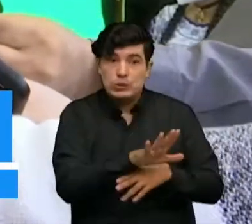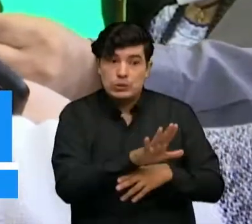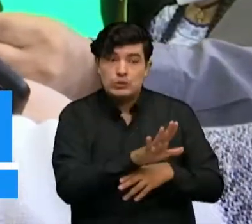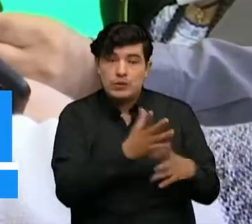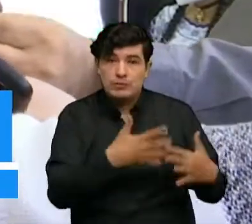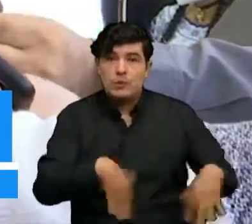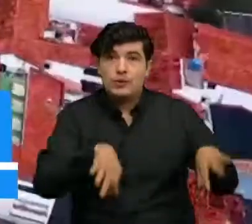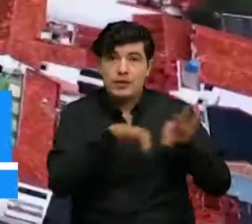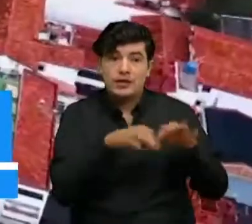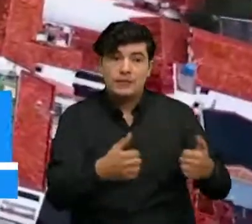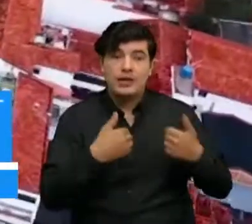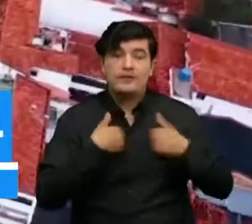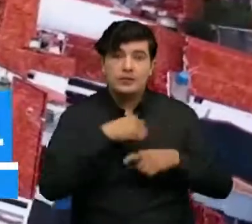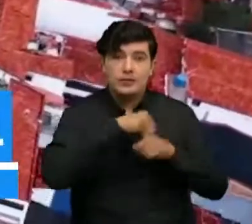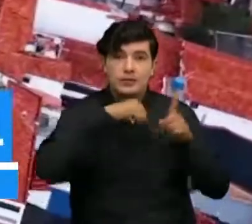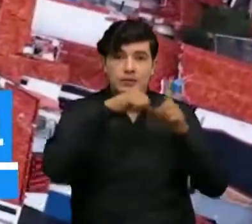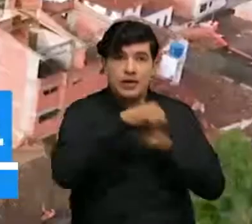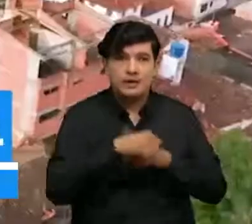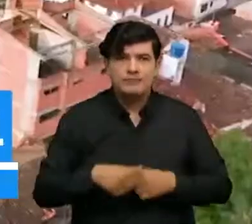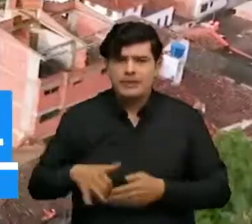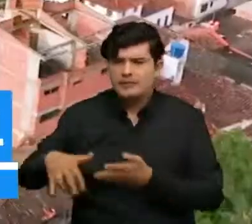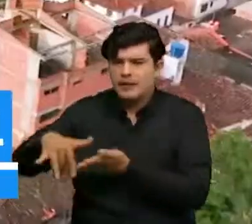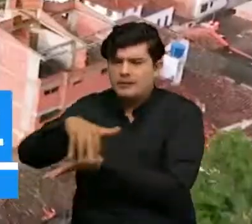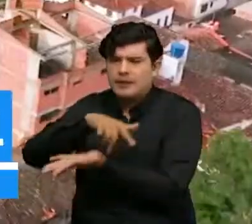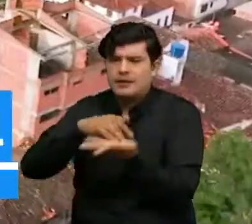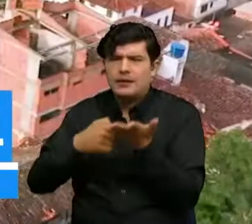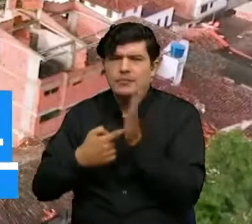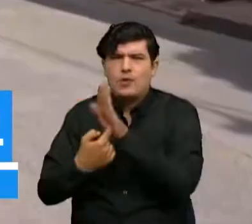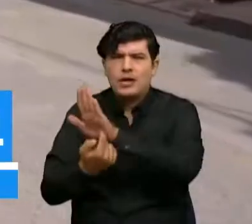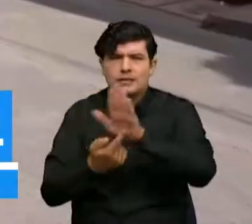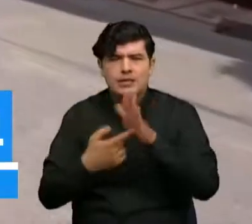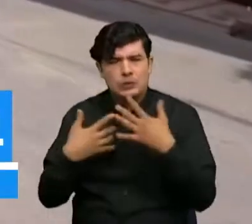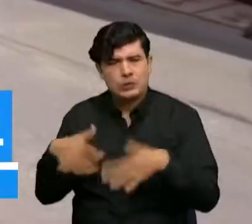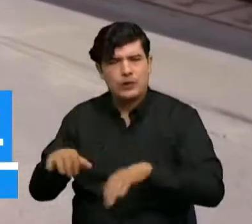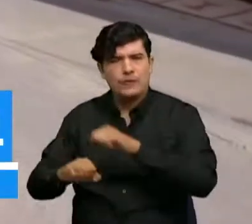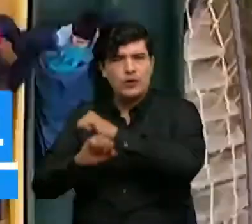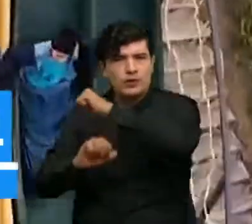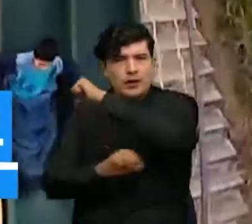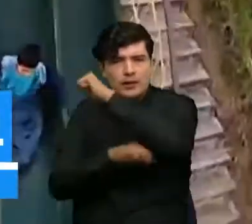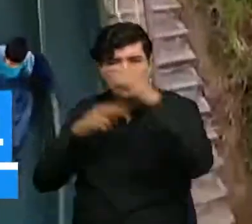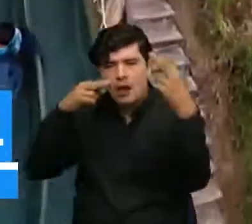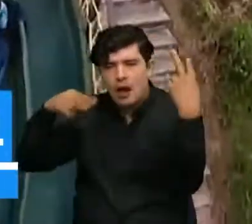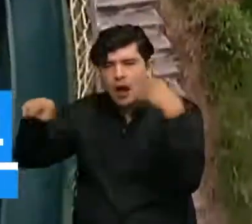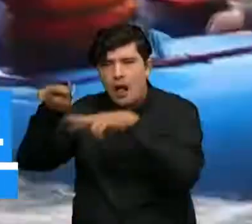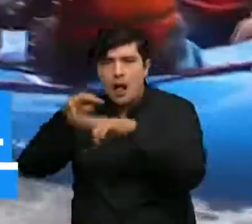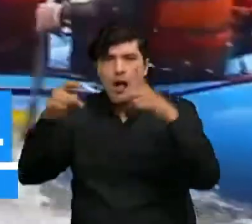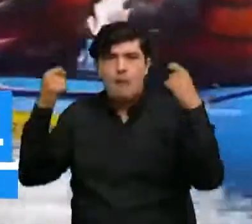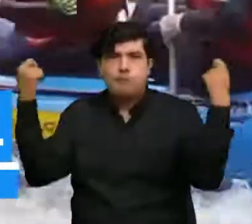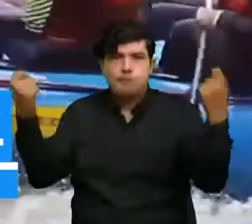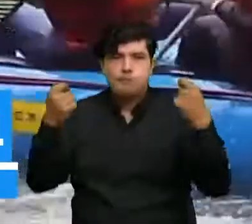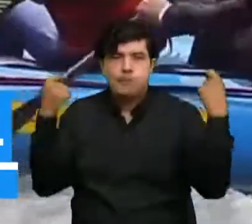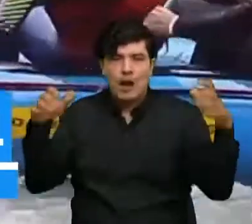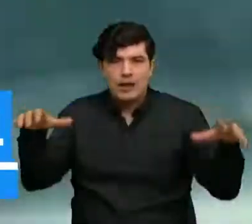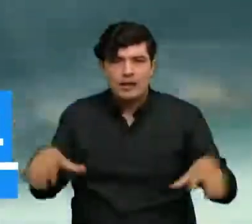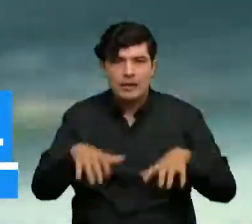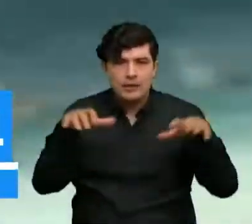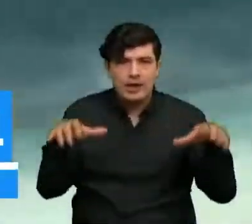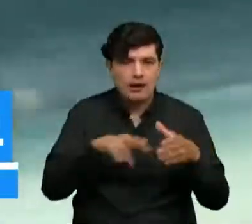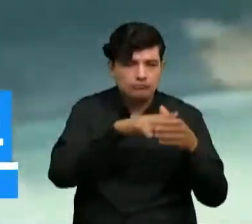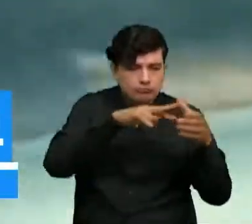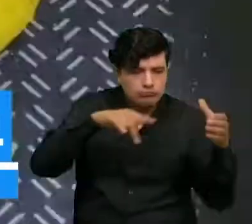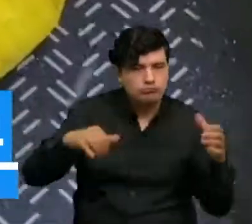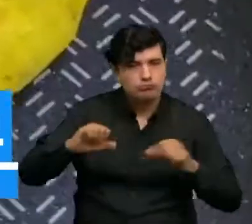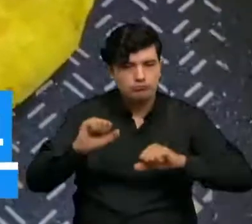dividendos sociales. Santander demostró una vez más el fortalecimiento del turismo y su amplia oferta en actividades náuticas, los